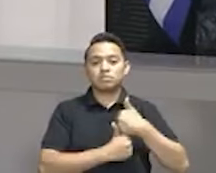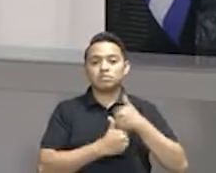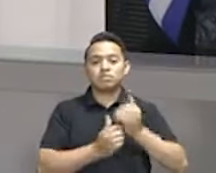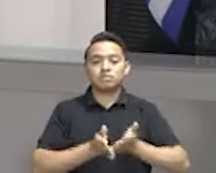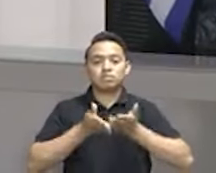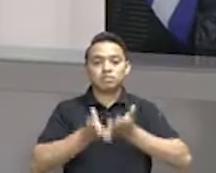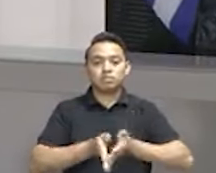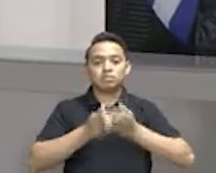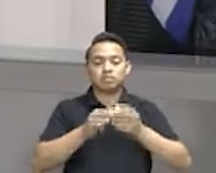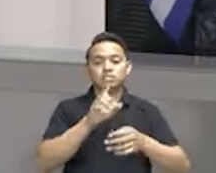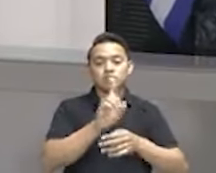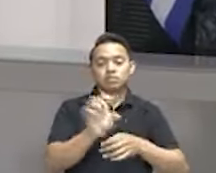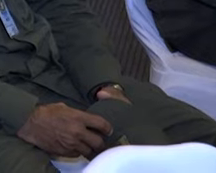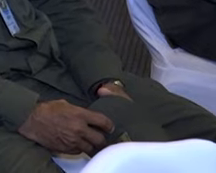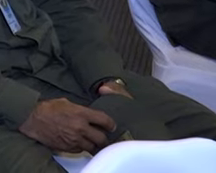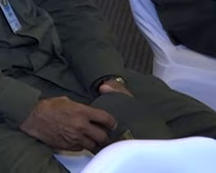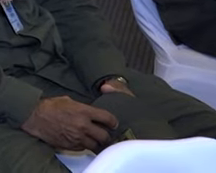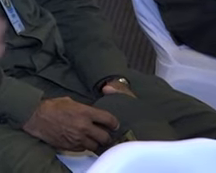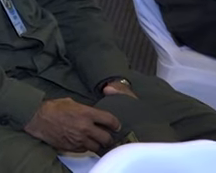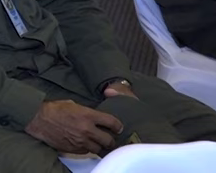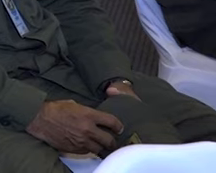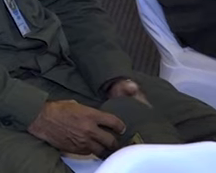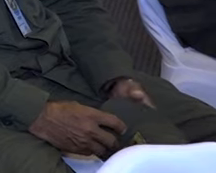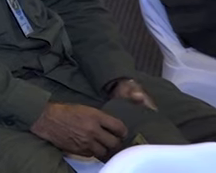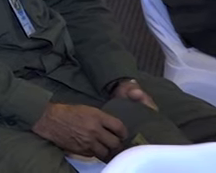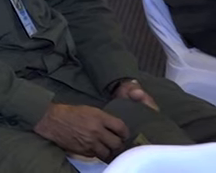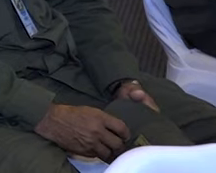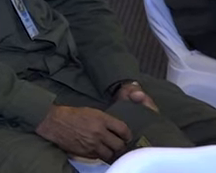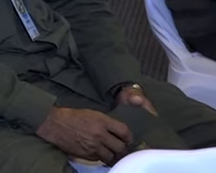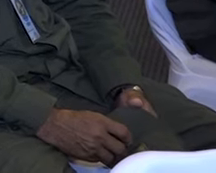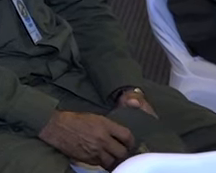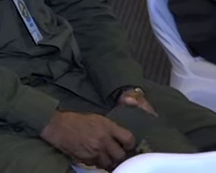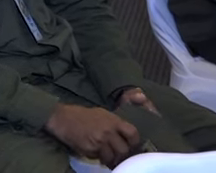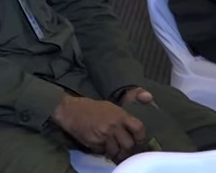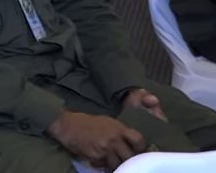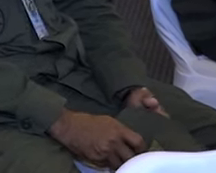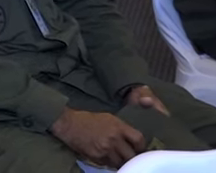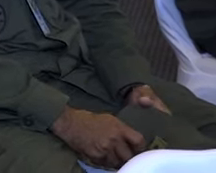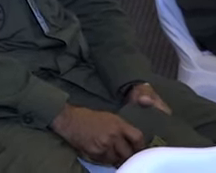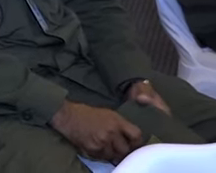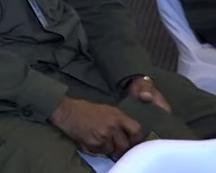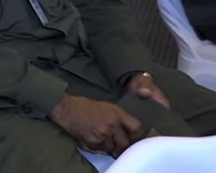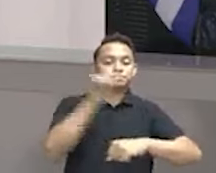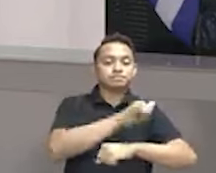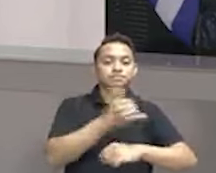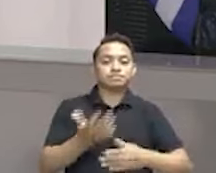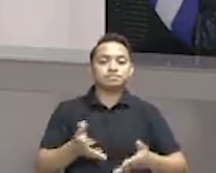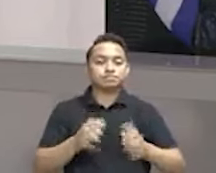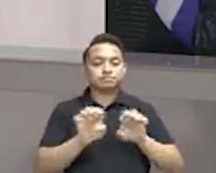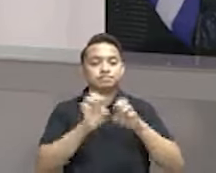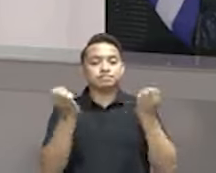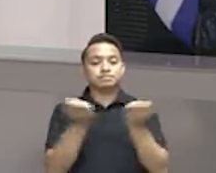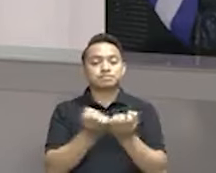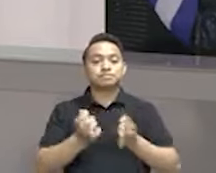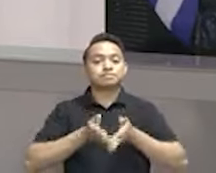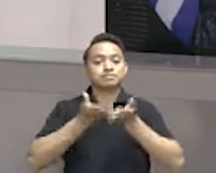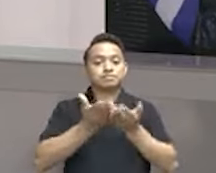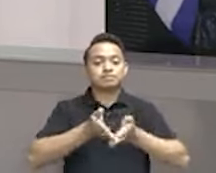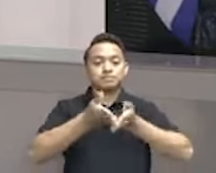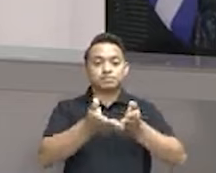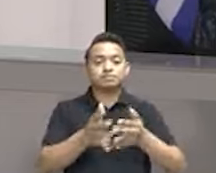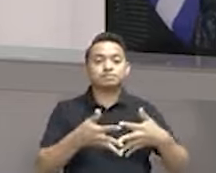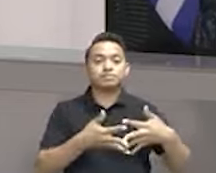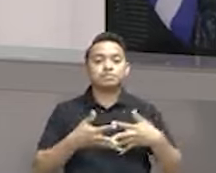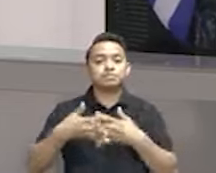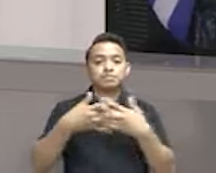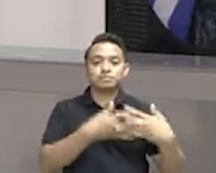el 1 de enero al 30 de junio del 2024. Ingreso al territorio nacional de naves, aeronaves y equipos de la Secretaría de Marina de los